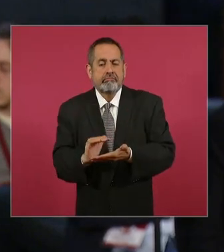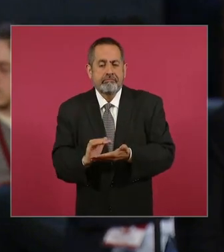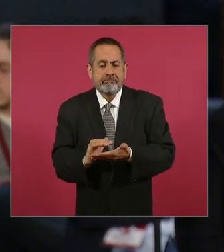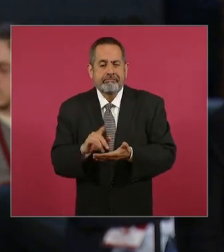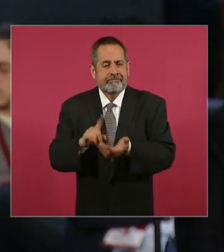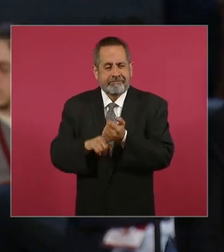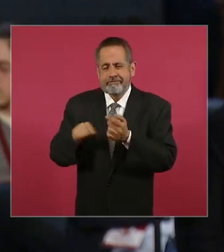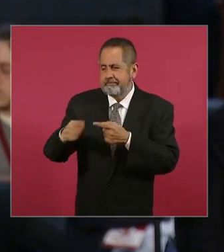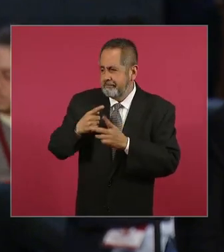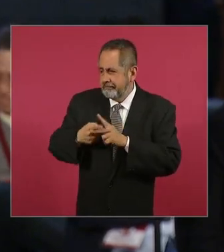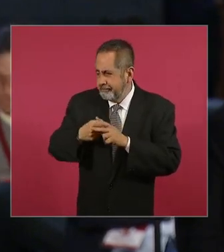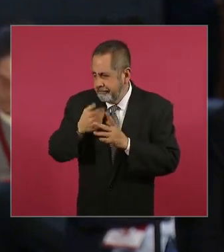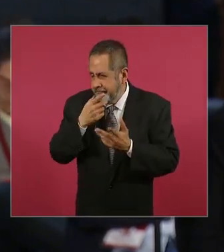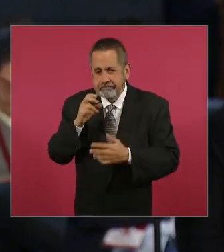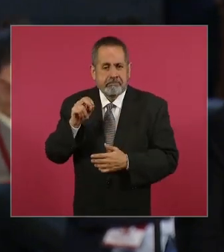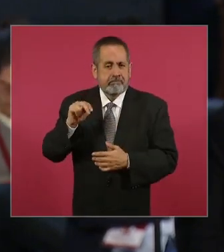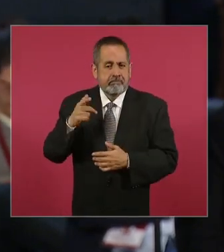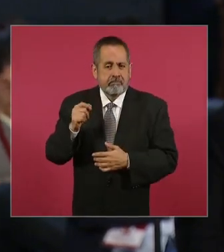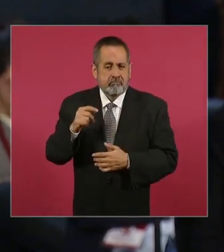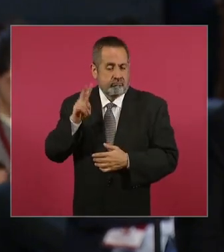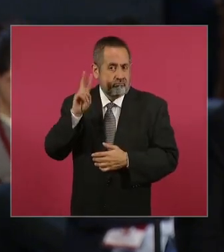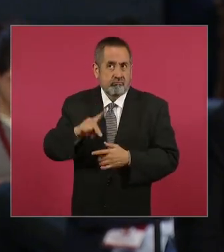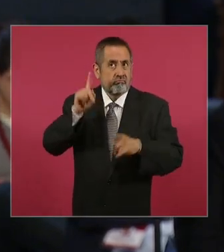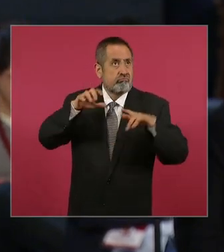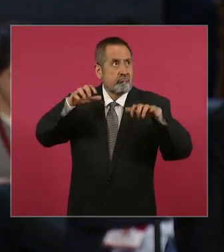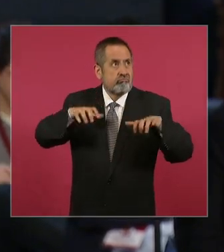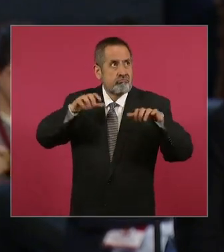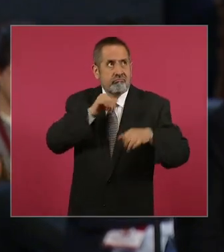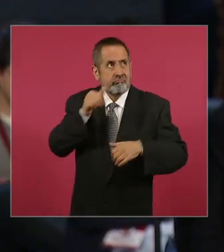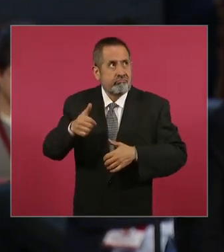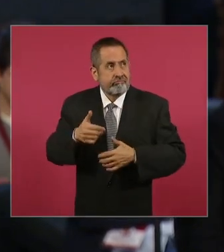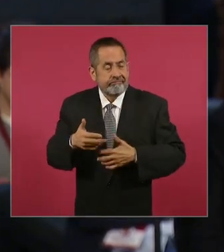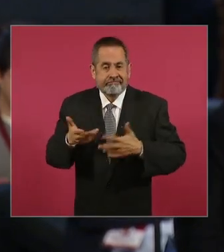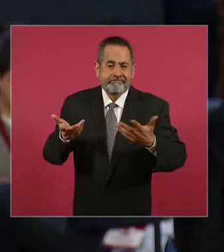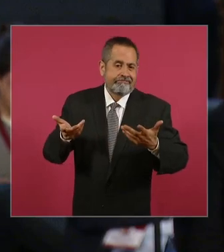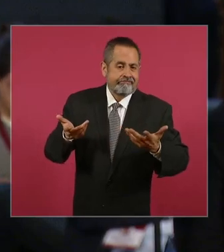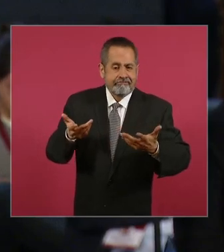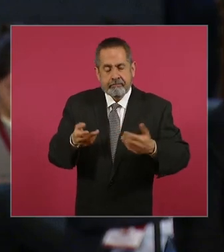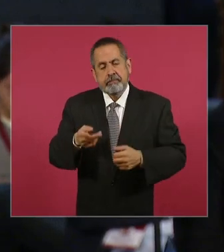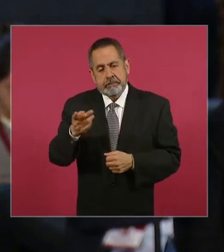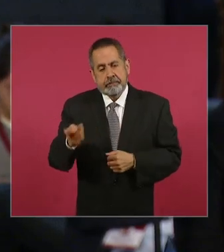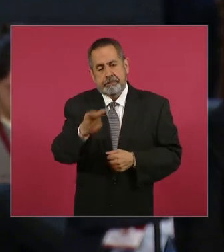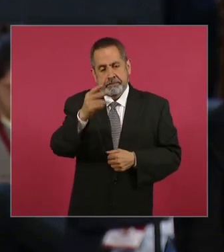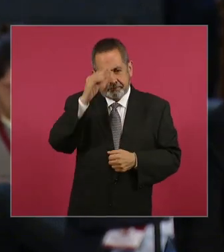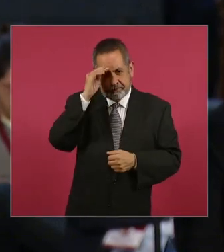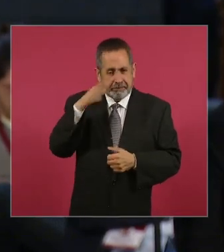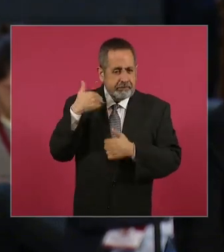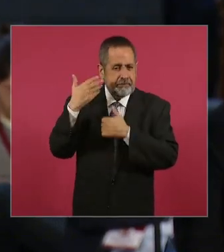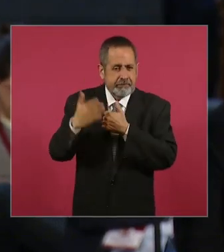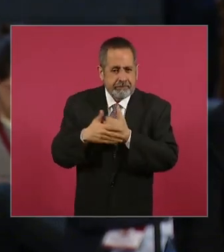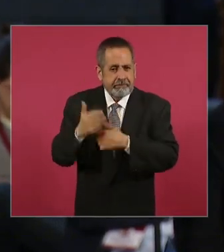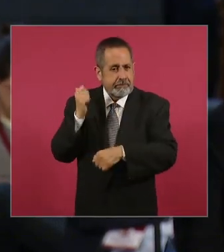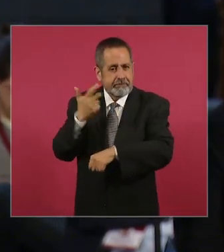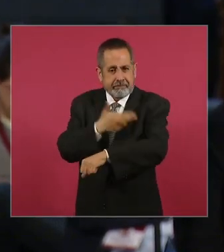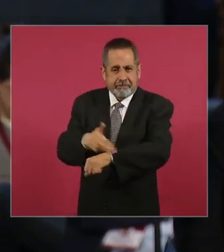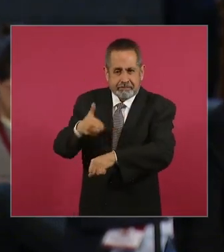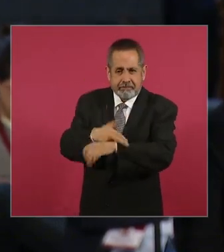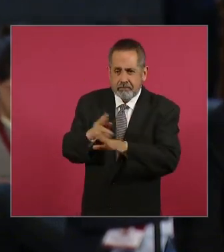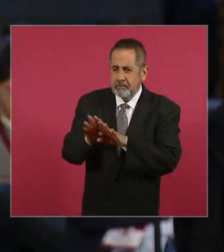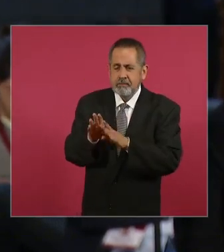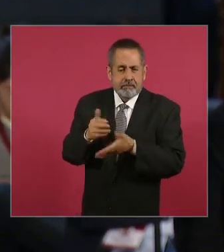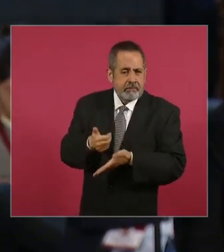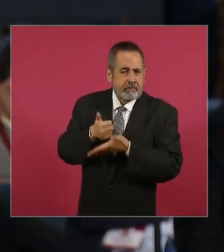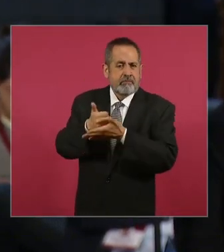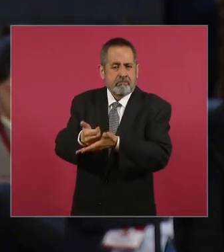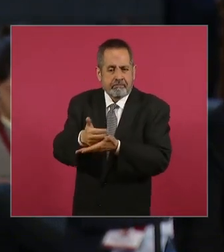de Conagua, pues debido a que no llovió como se esperaba. Preguntarle, presidente, si se van a tomar medidas para esta situación y